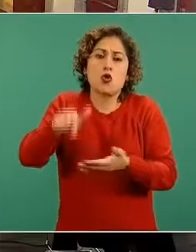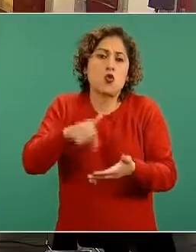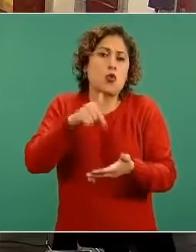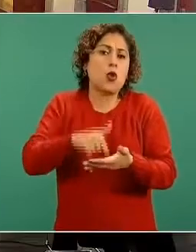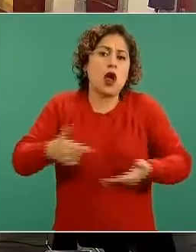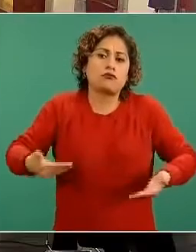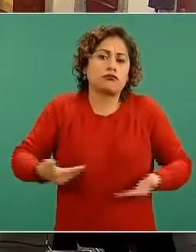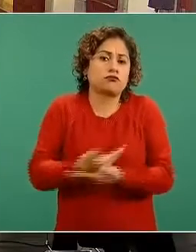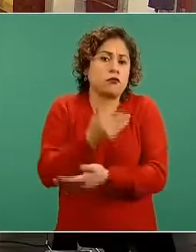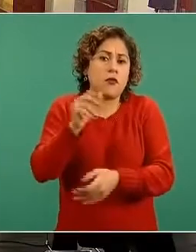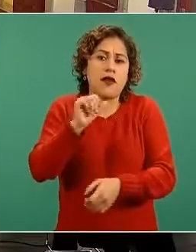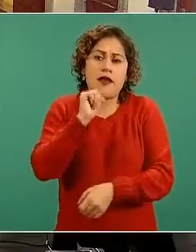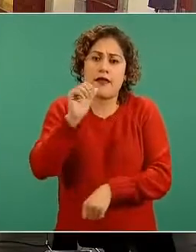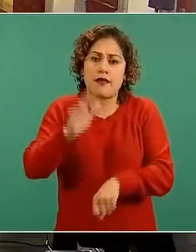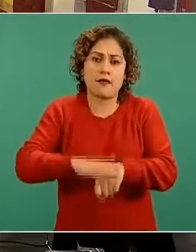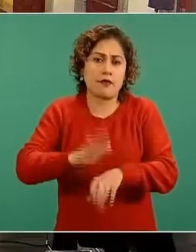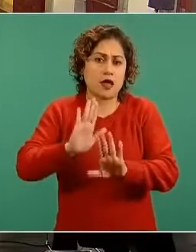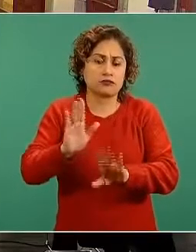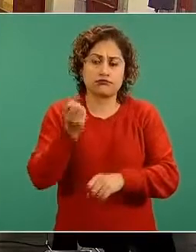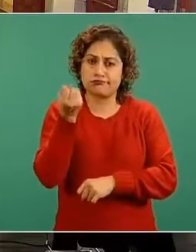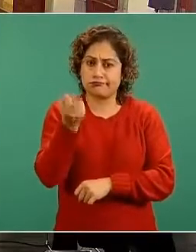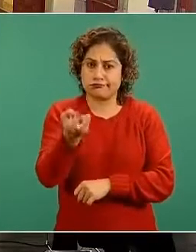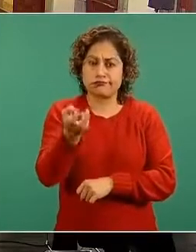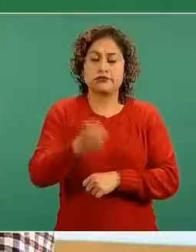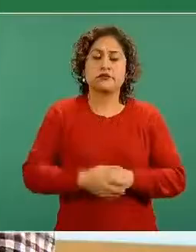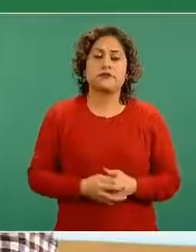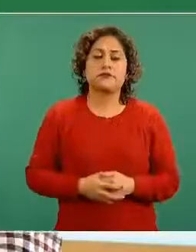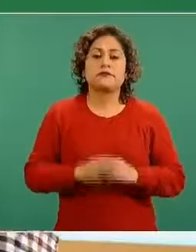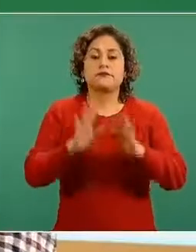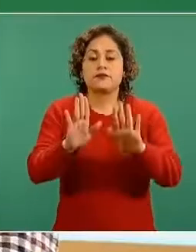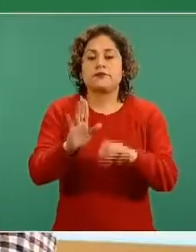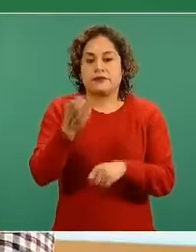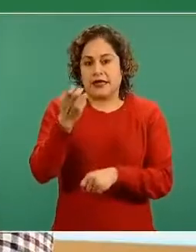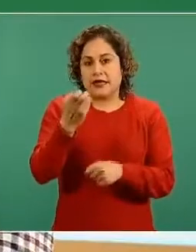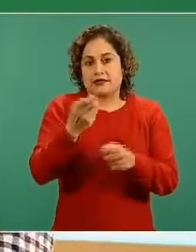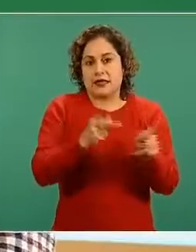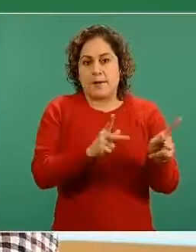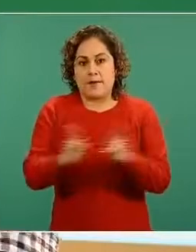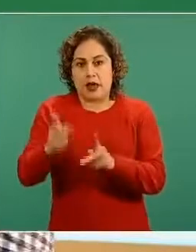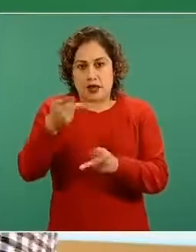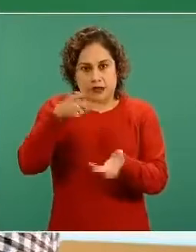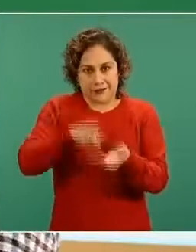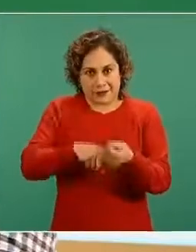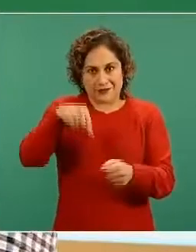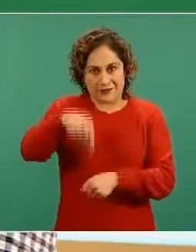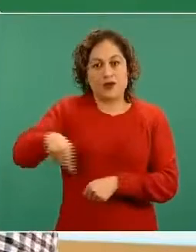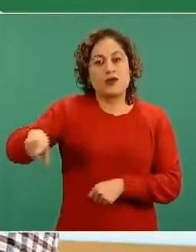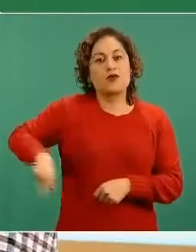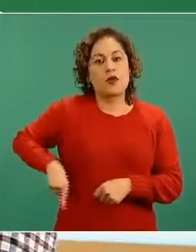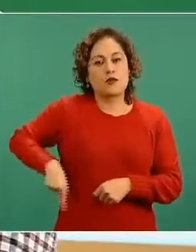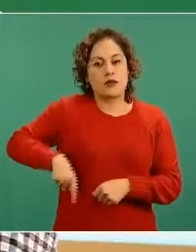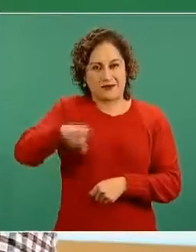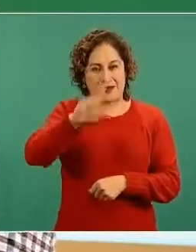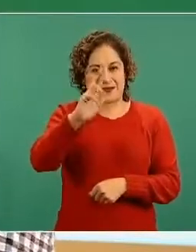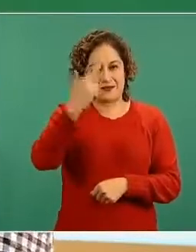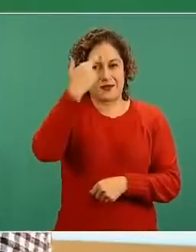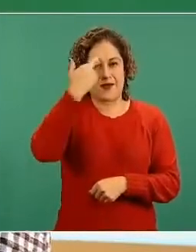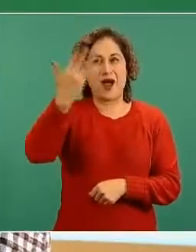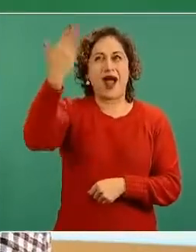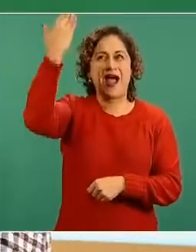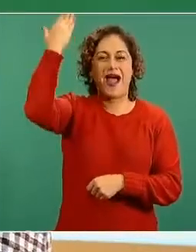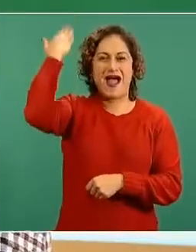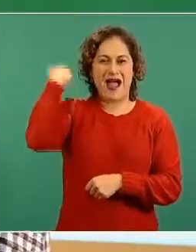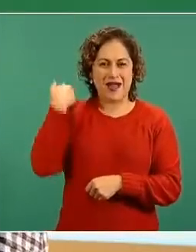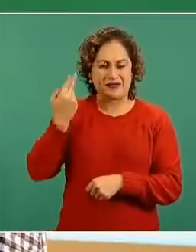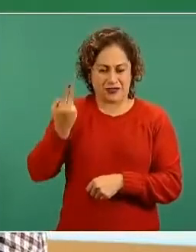Entonces, el plan tenemos desde que empezó este gobierno. Recordarán que había caravanas, en ese momento,